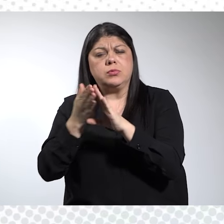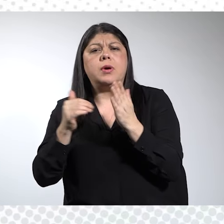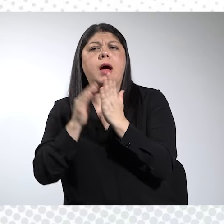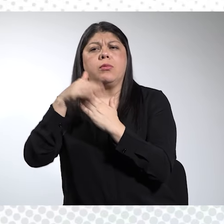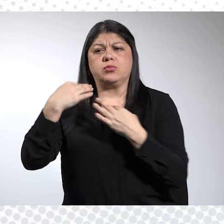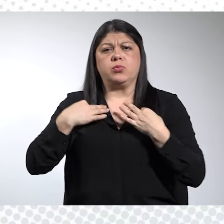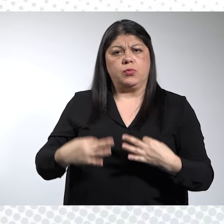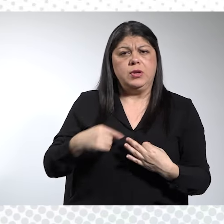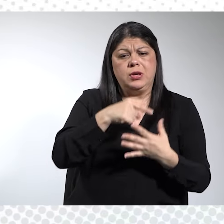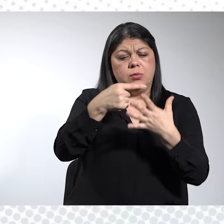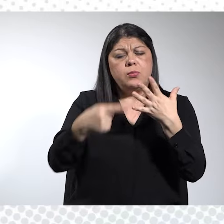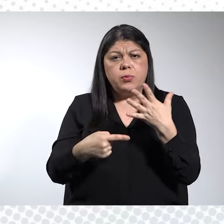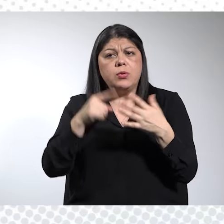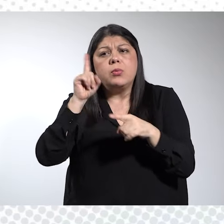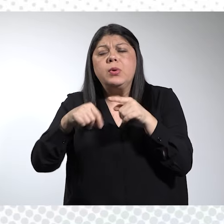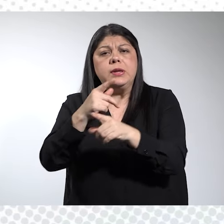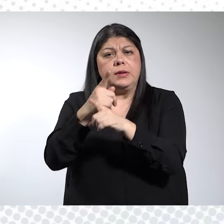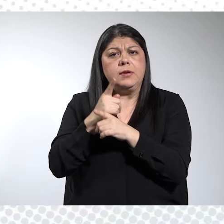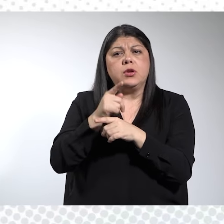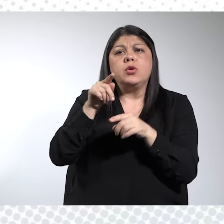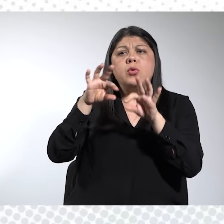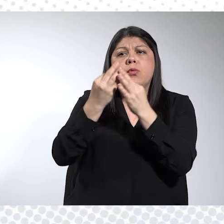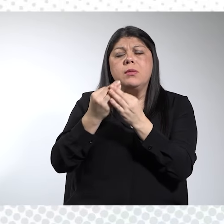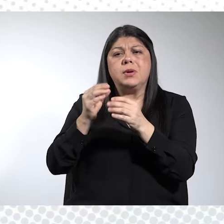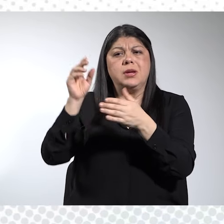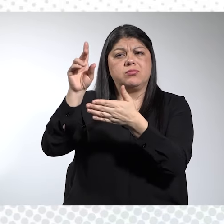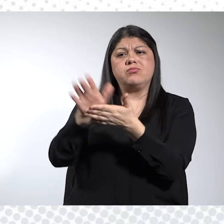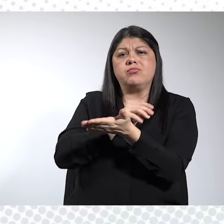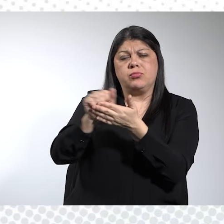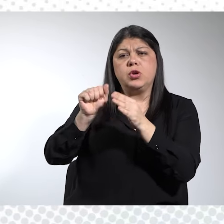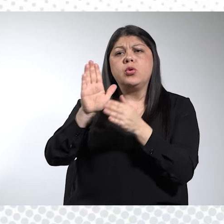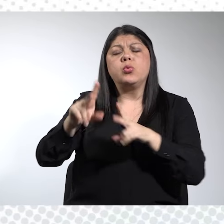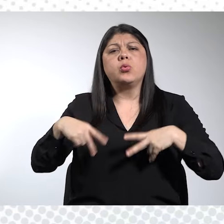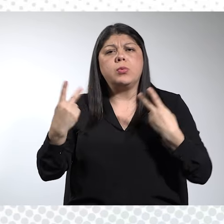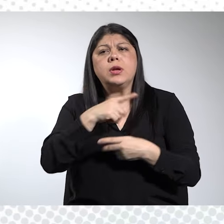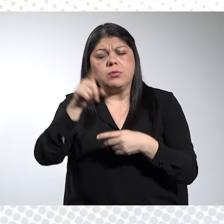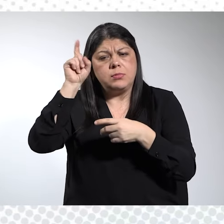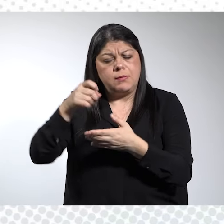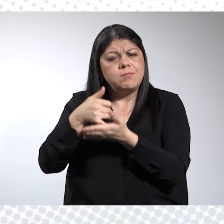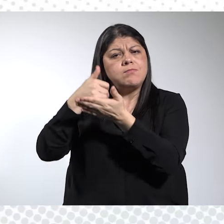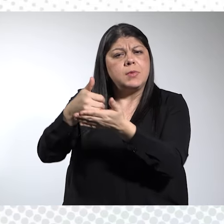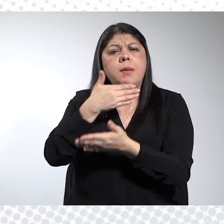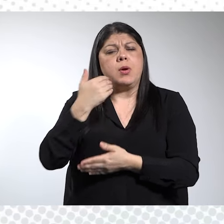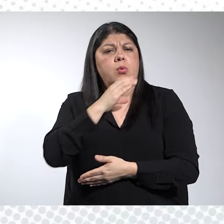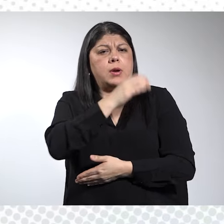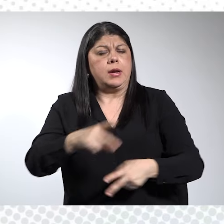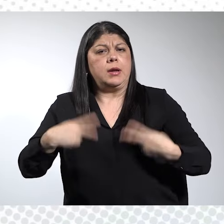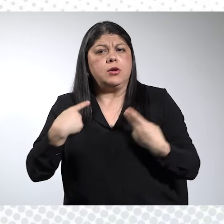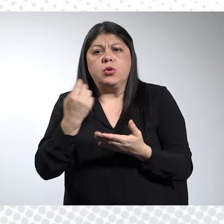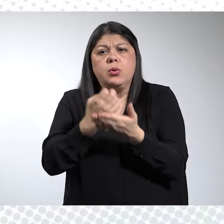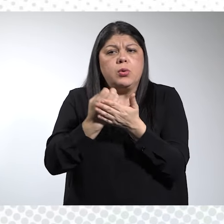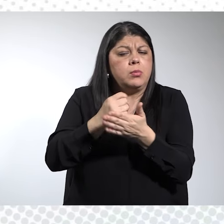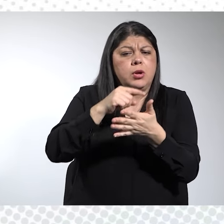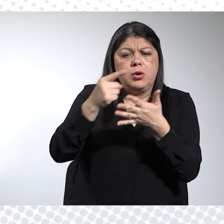abuso físico, donde ellos como no se pueden defender, su familia les están destrozando la vida. Ellos merecen una mejor calidad de vida, no solo